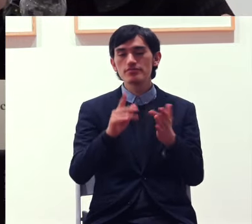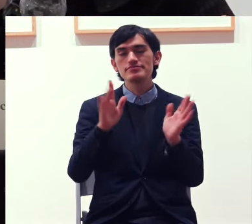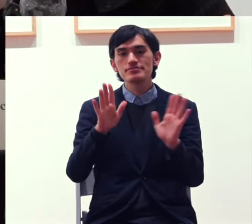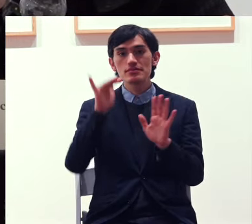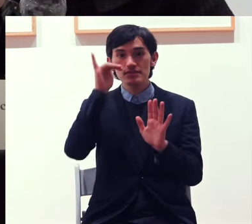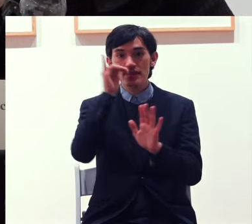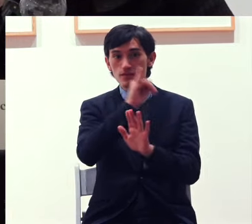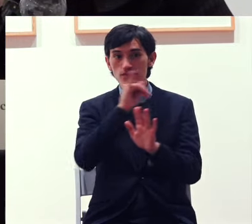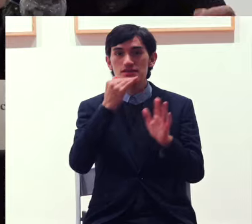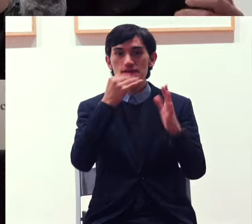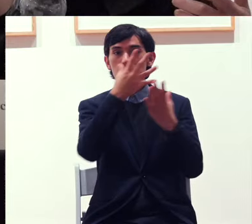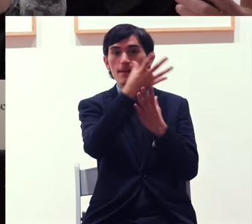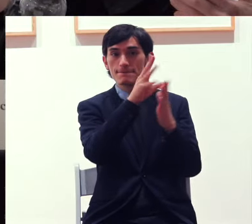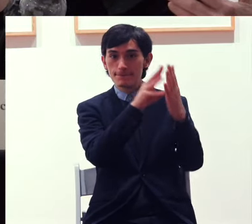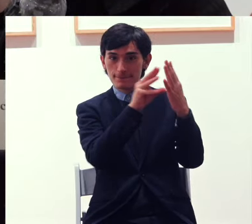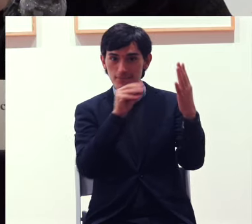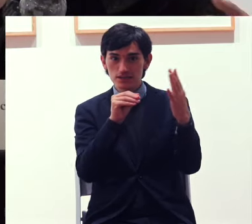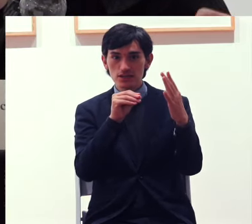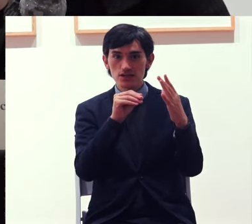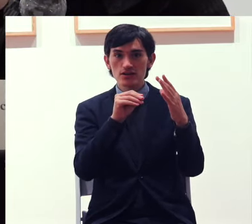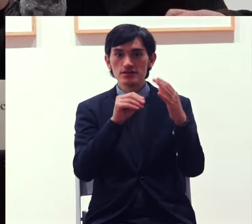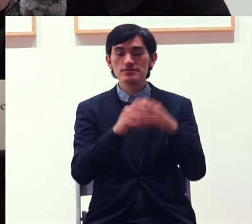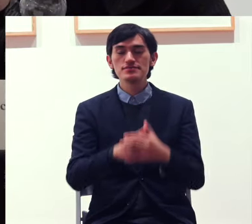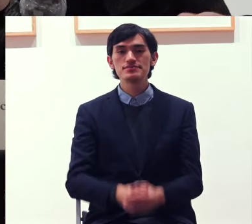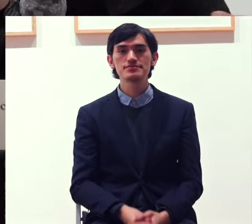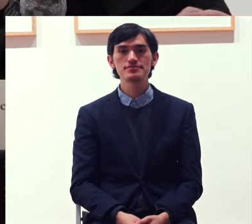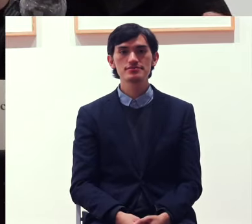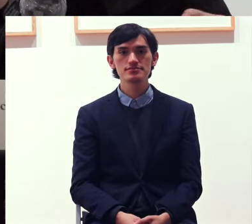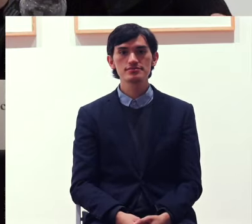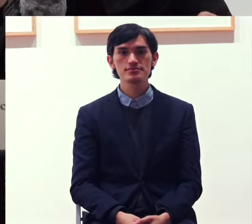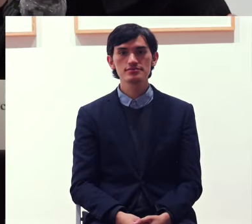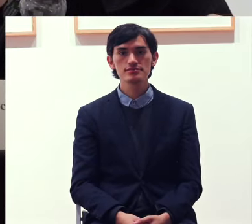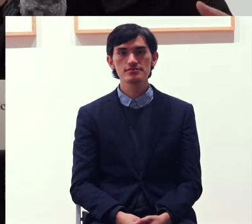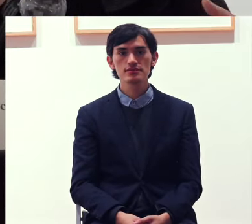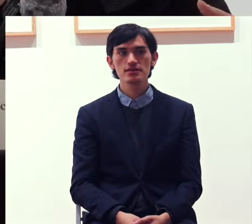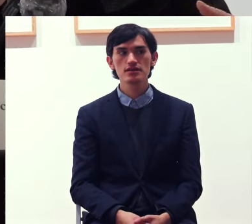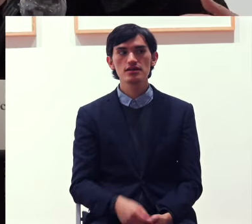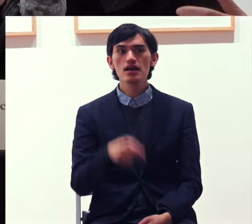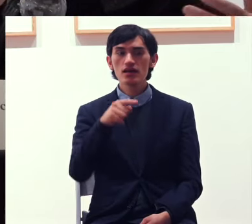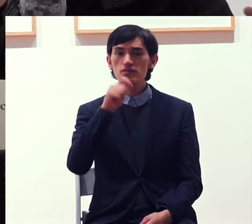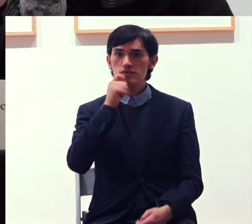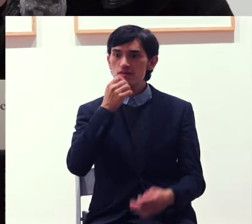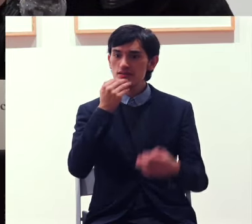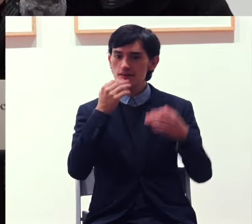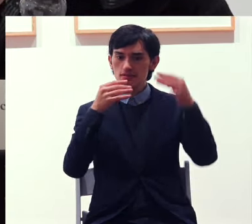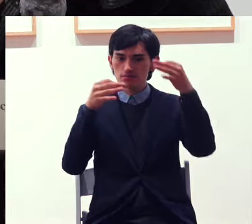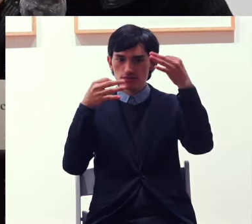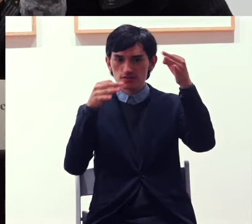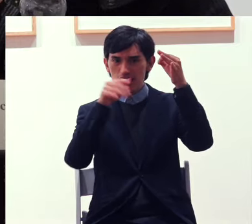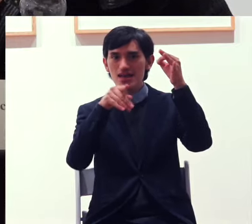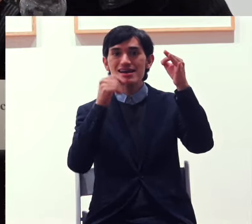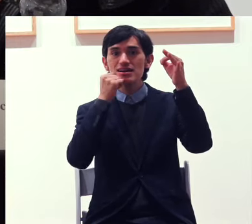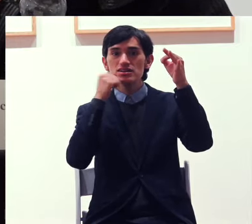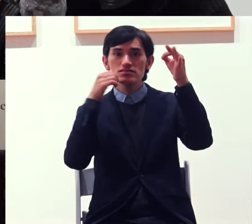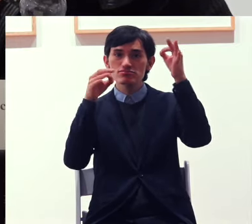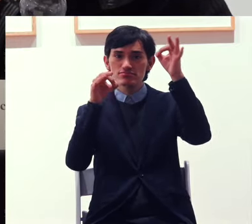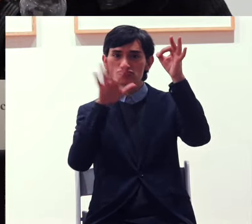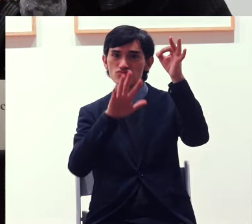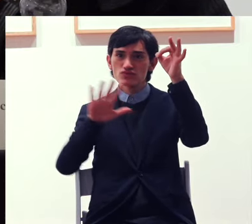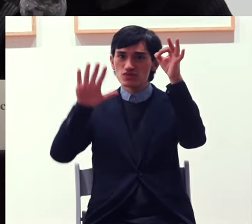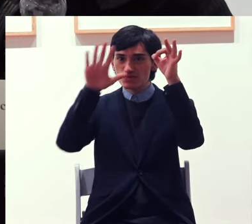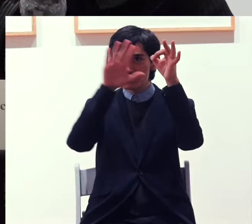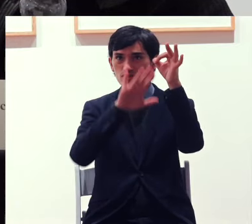estos dibujos después, impresos con tinta, que eran como una especie de xilografías, pero